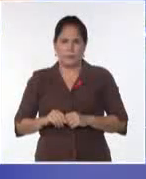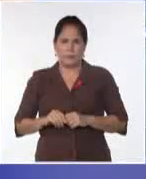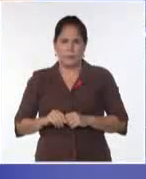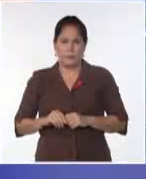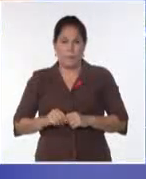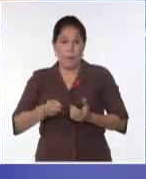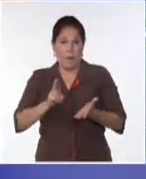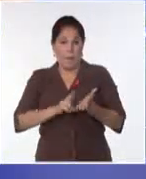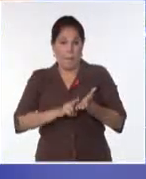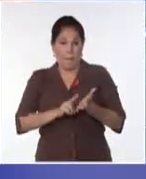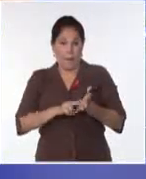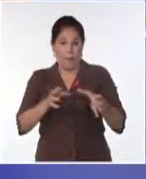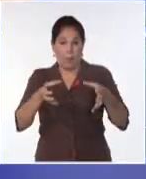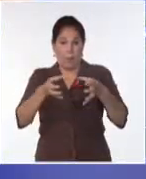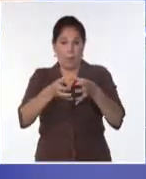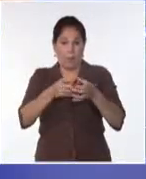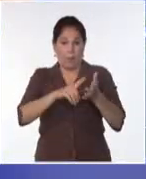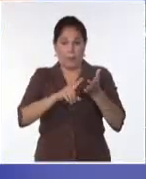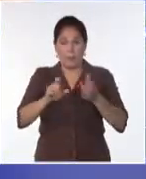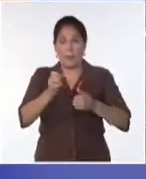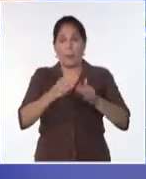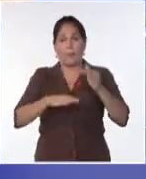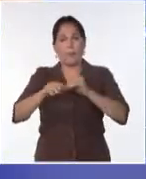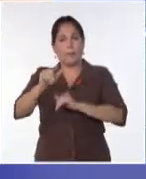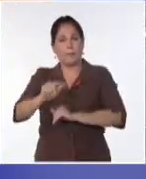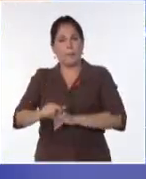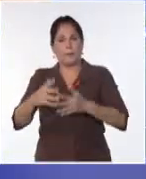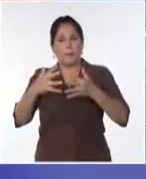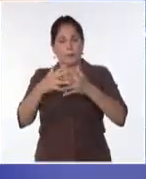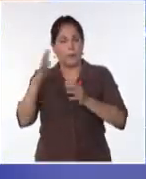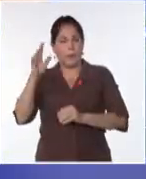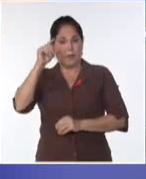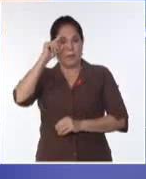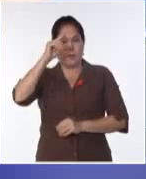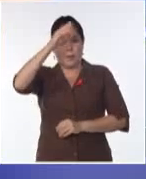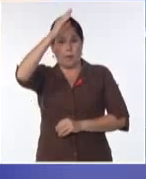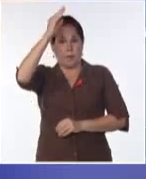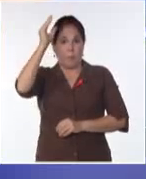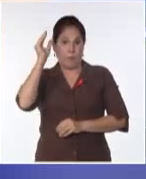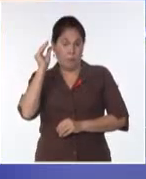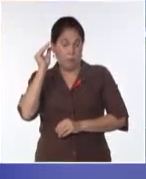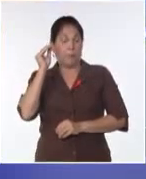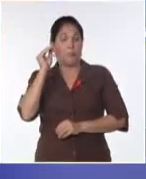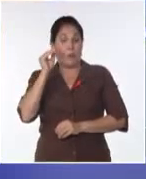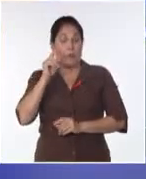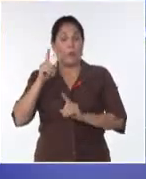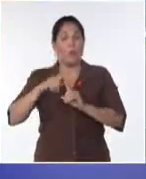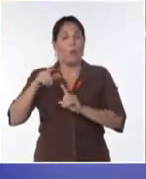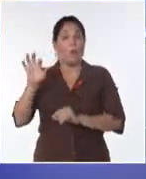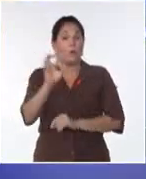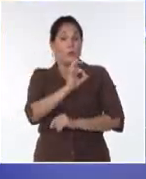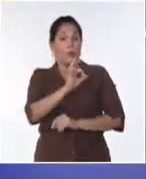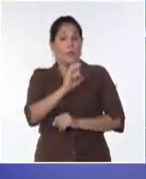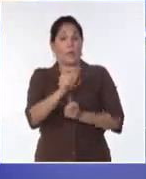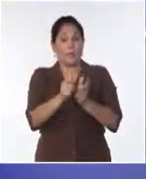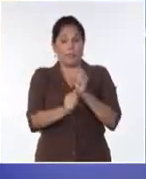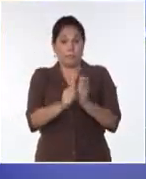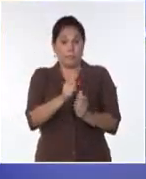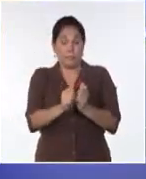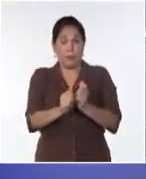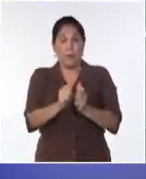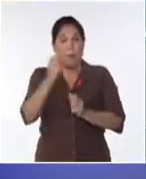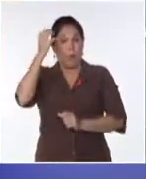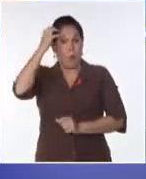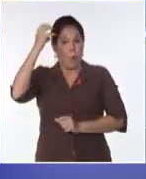El miembro del Buró Político y ministro de Relaciones Exteriores de Cuba, Bruno Rodríguez Parrilla, posteó en su cuenta en la red social X que el gobierno